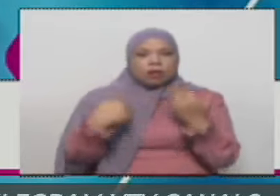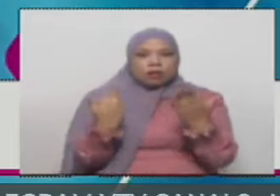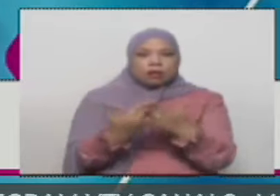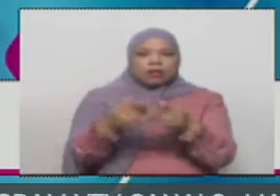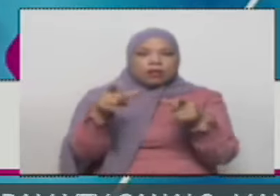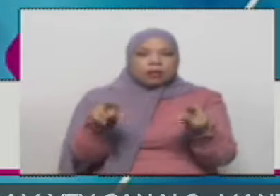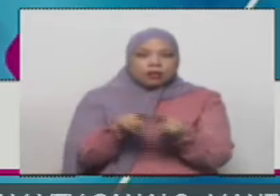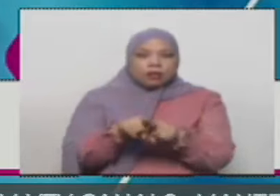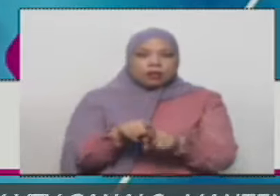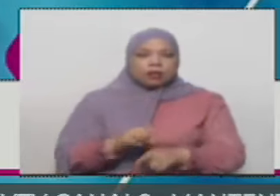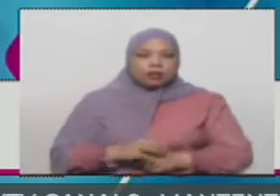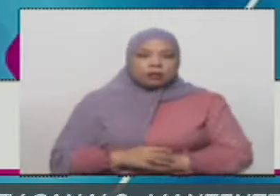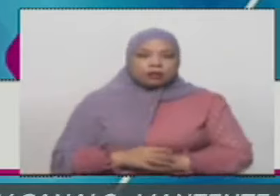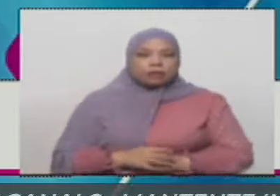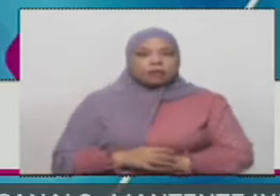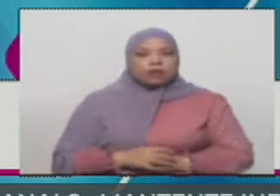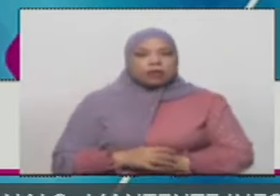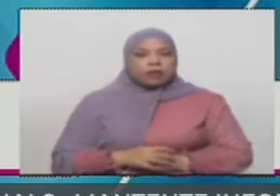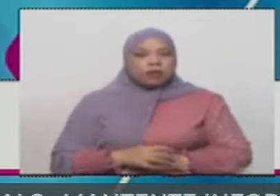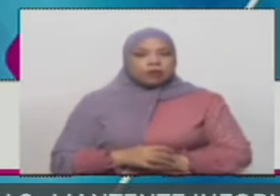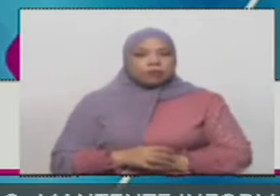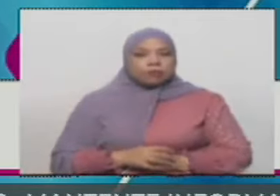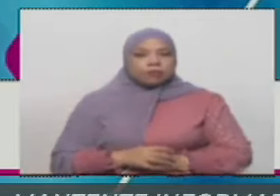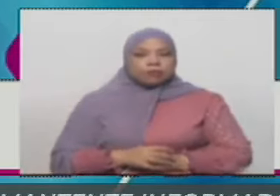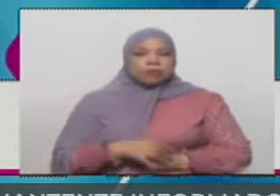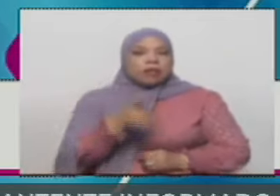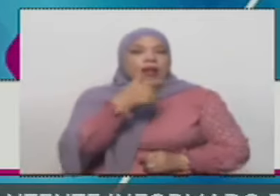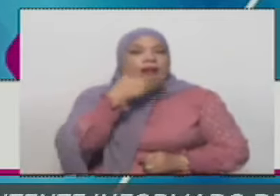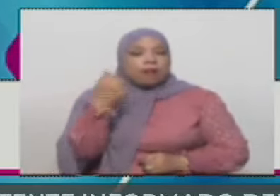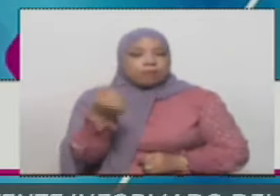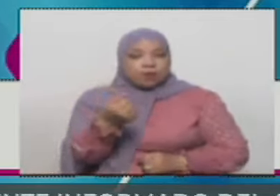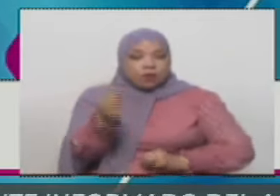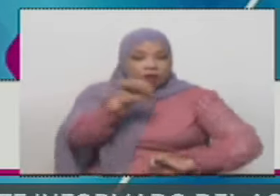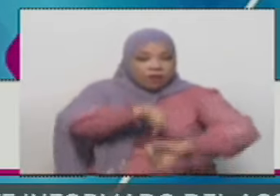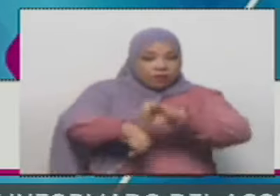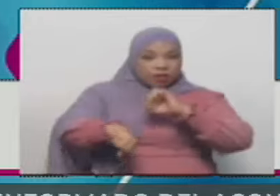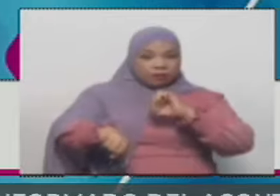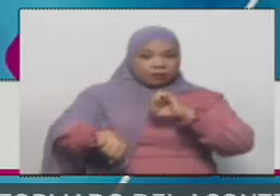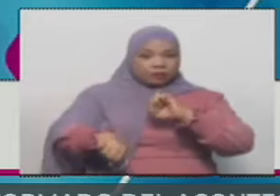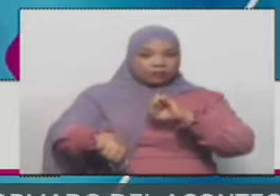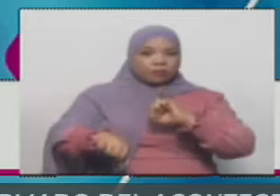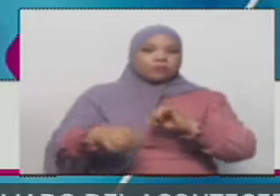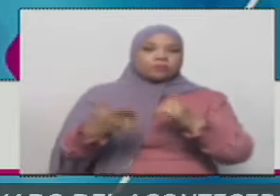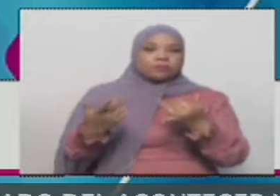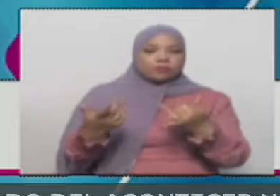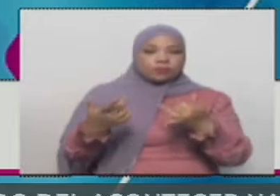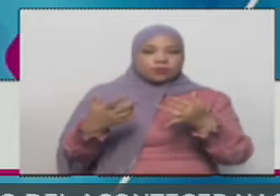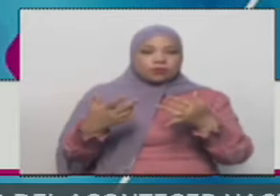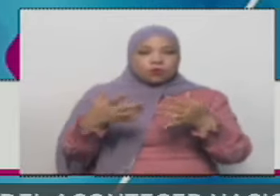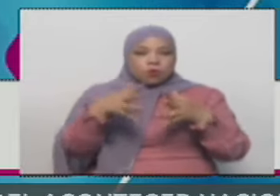dicho, la mayor vacuna frente a los virus